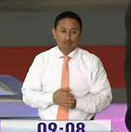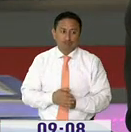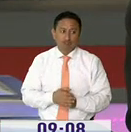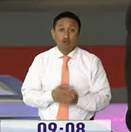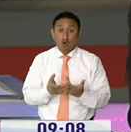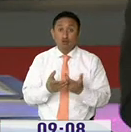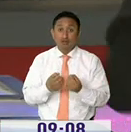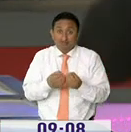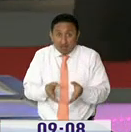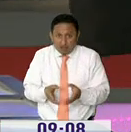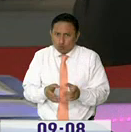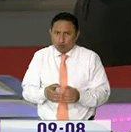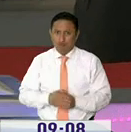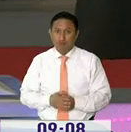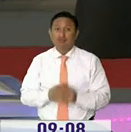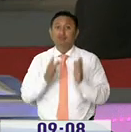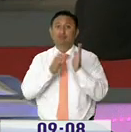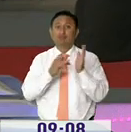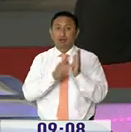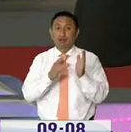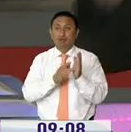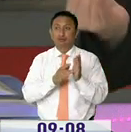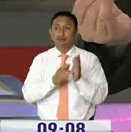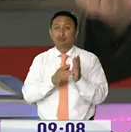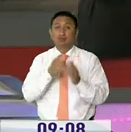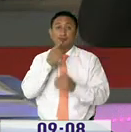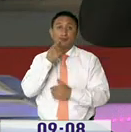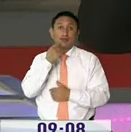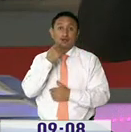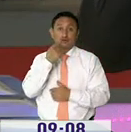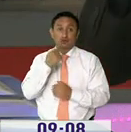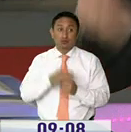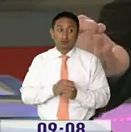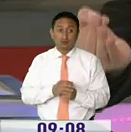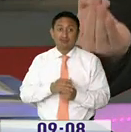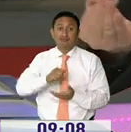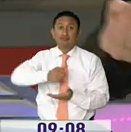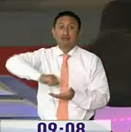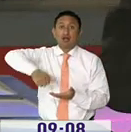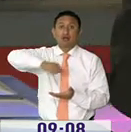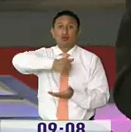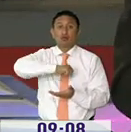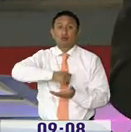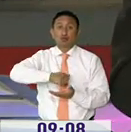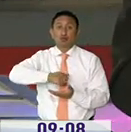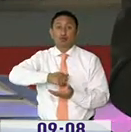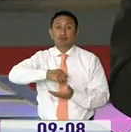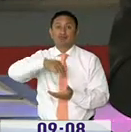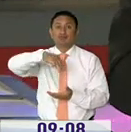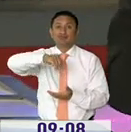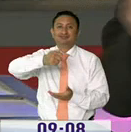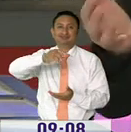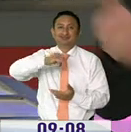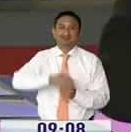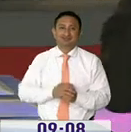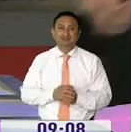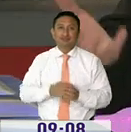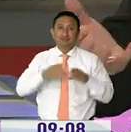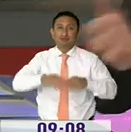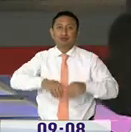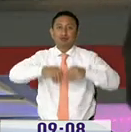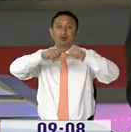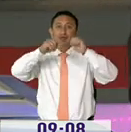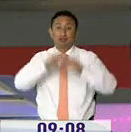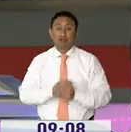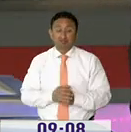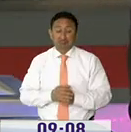no son perecibles, desde arroz, desde azúcar, desde latas de atún, máchica, harinas como haba,